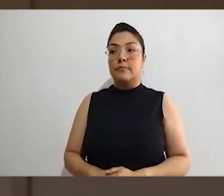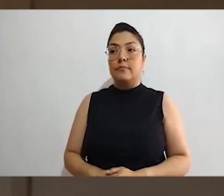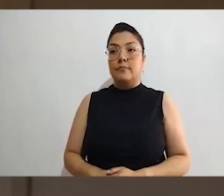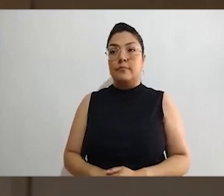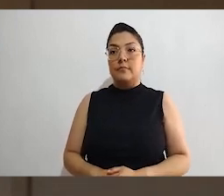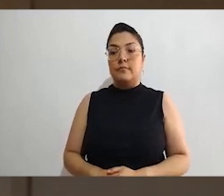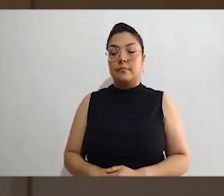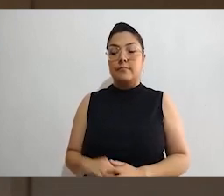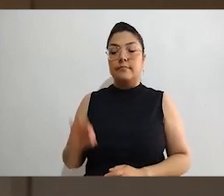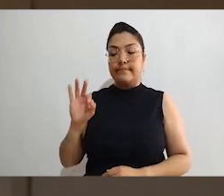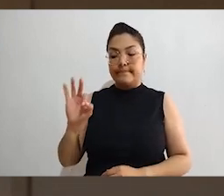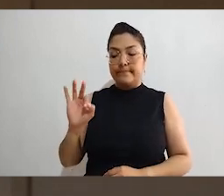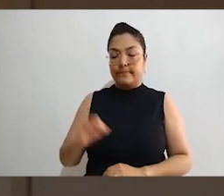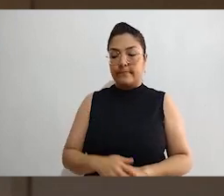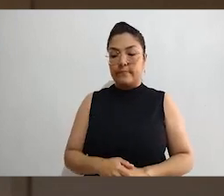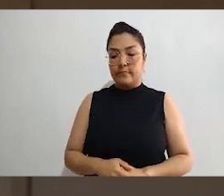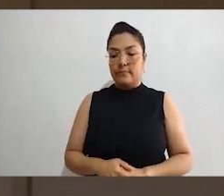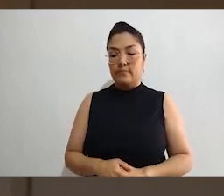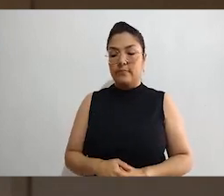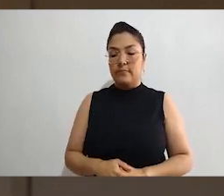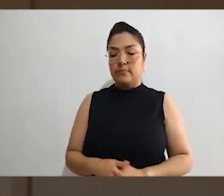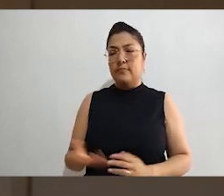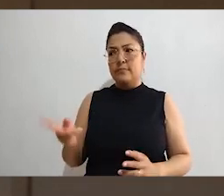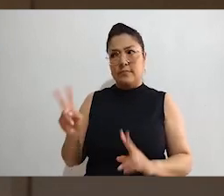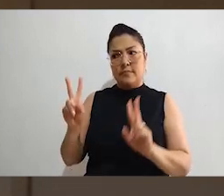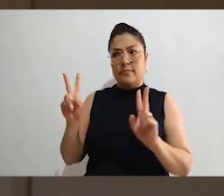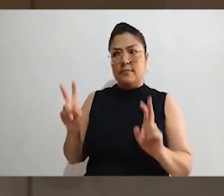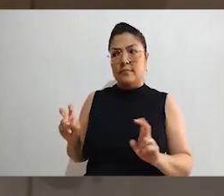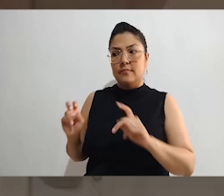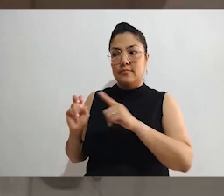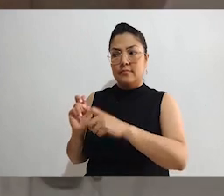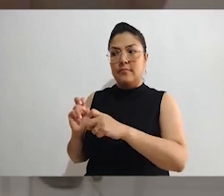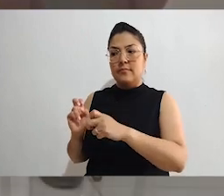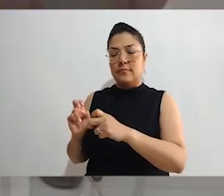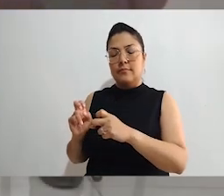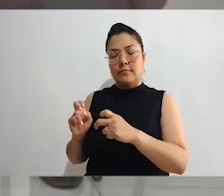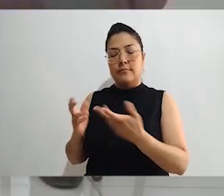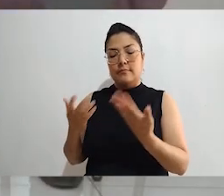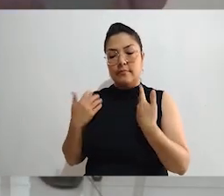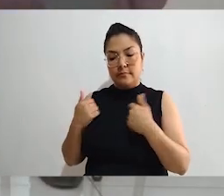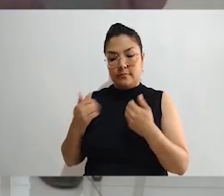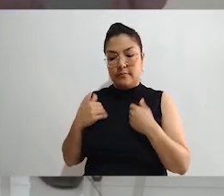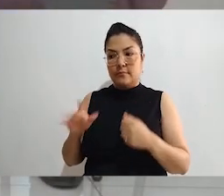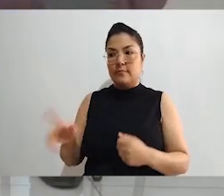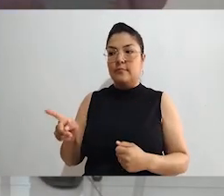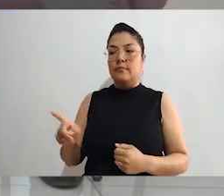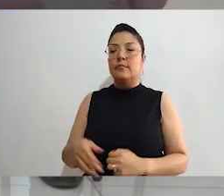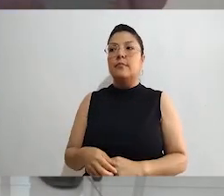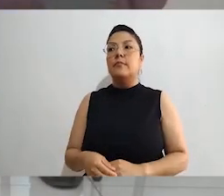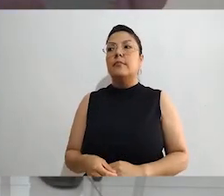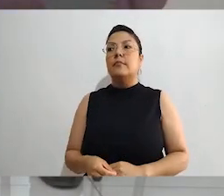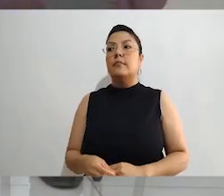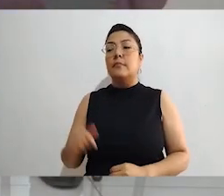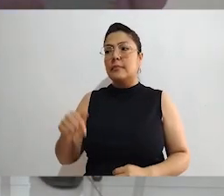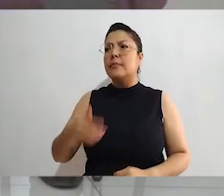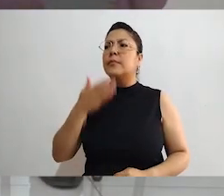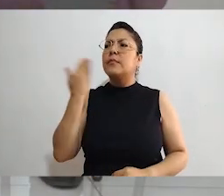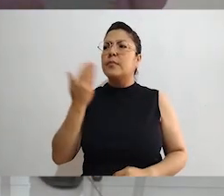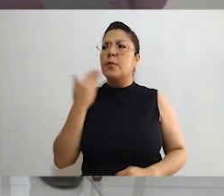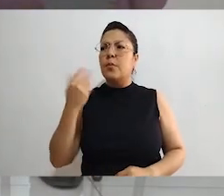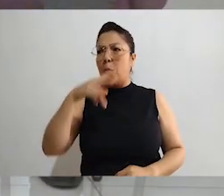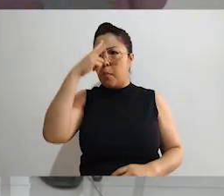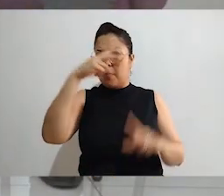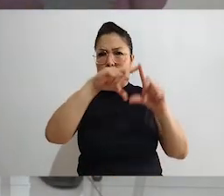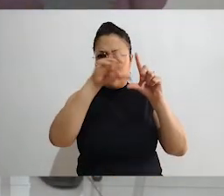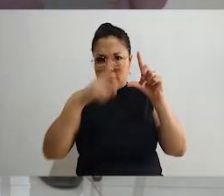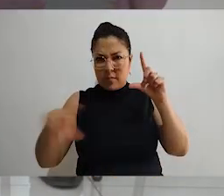tema importante que se ha cuestionado mucho en los últimos años, que es el adultocentrismo. En México Sí. y